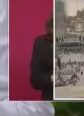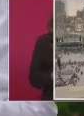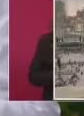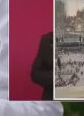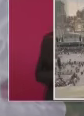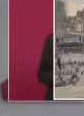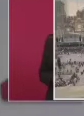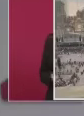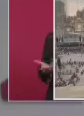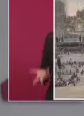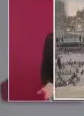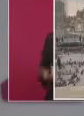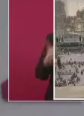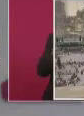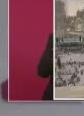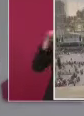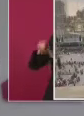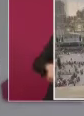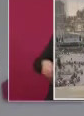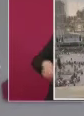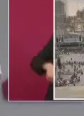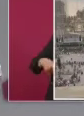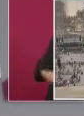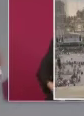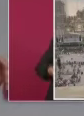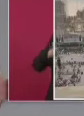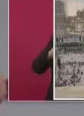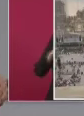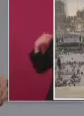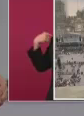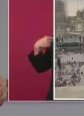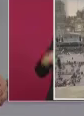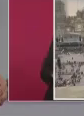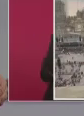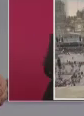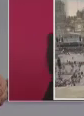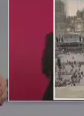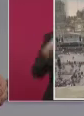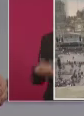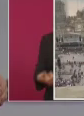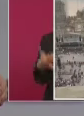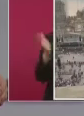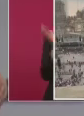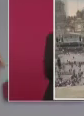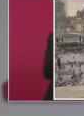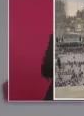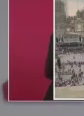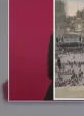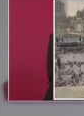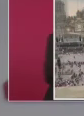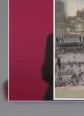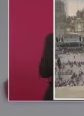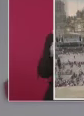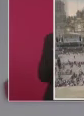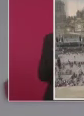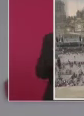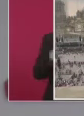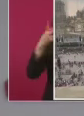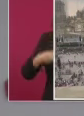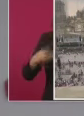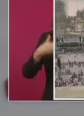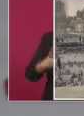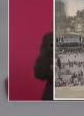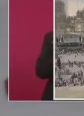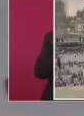personajes que escriben artículos de opinión decían, la esposa del presidente López Obrador quiere ir a Puebla. Hoy el presidente López Obrador lo aclara y dice, ni primera